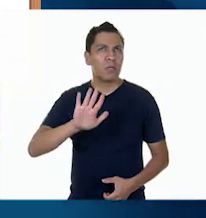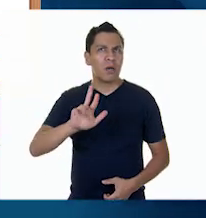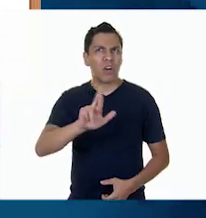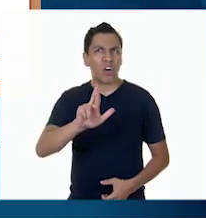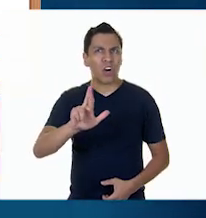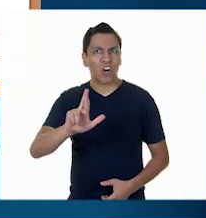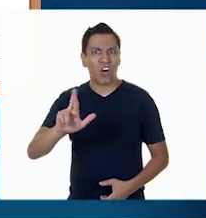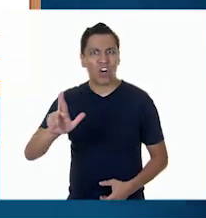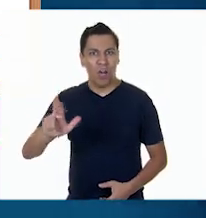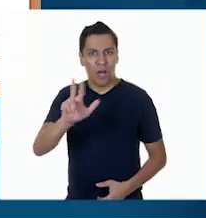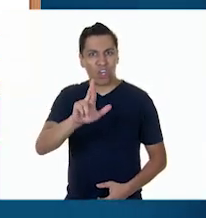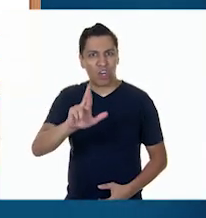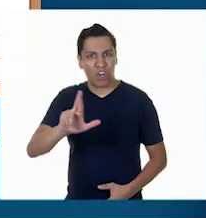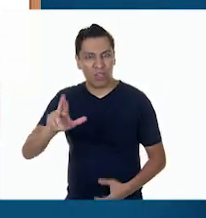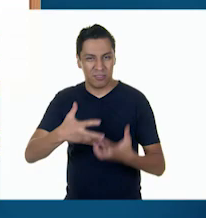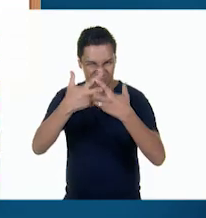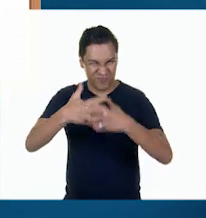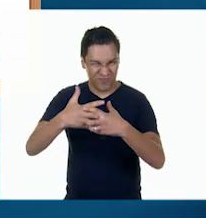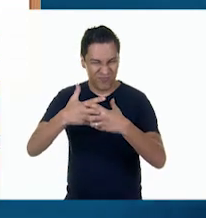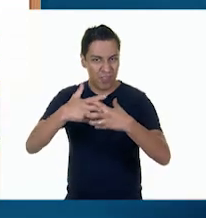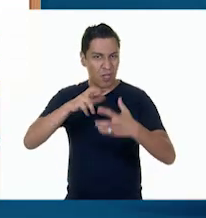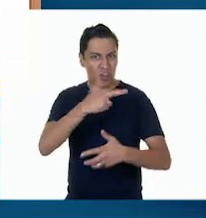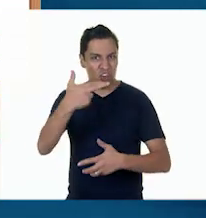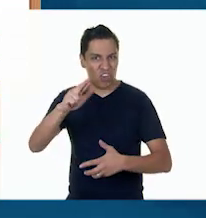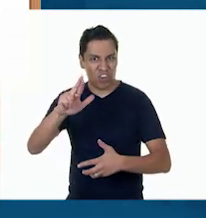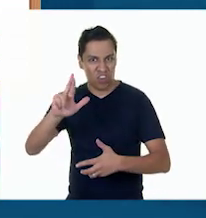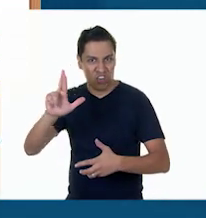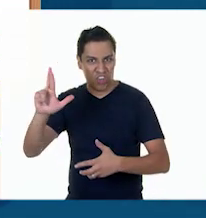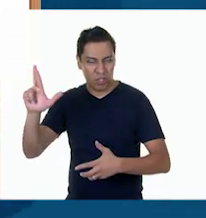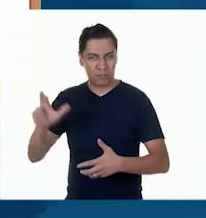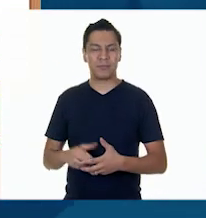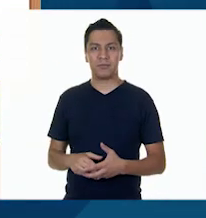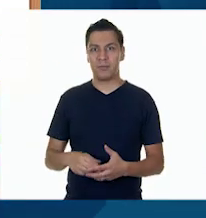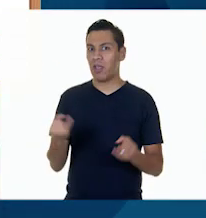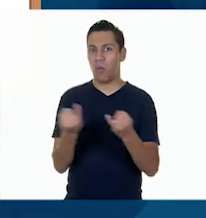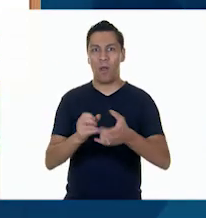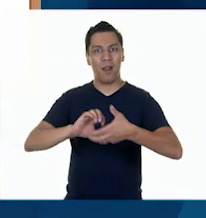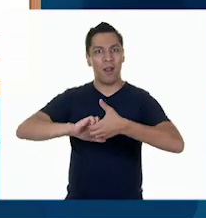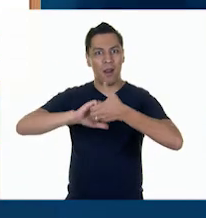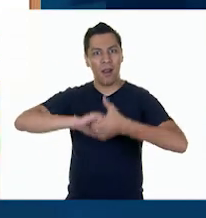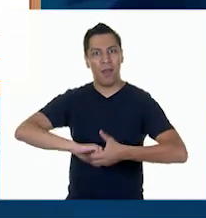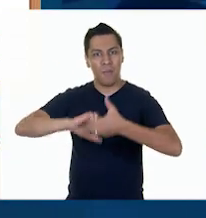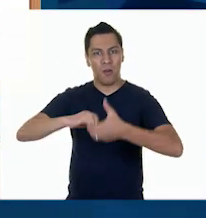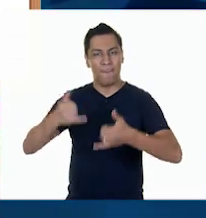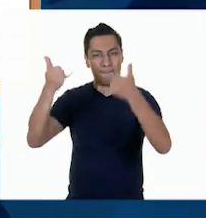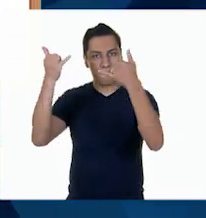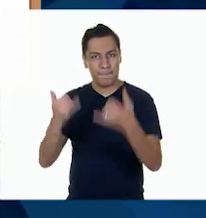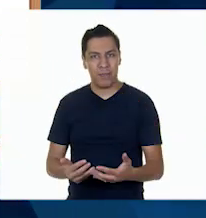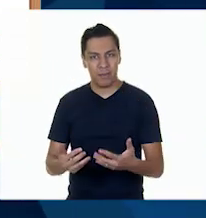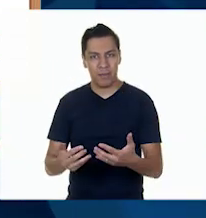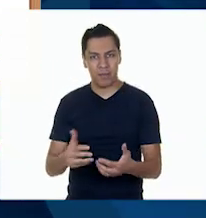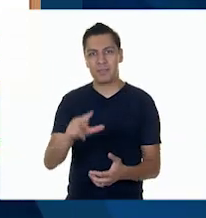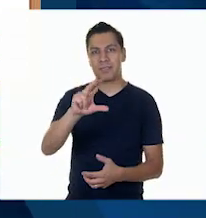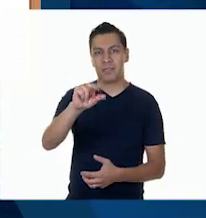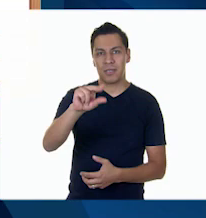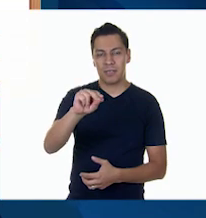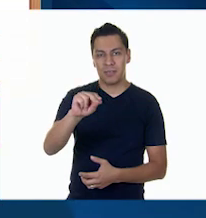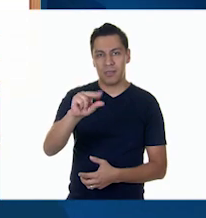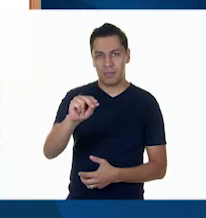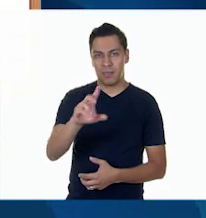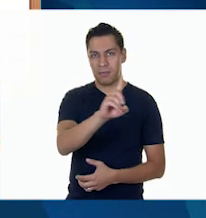Y en esa misma intensidad está un camión pesado moviéndose de 70 a 80 decibeles. Luego tenemos los sonidos